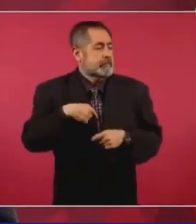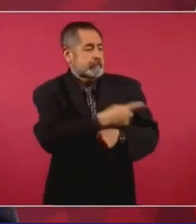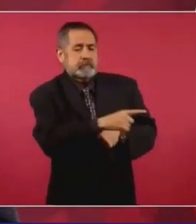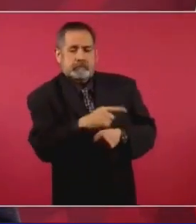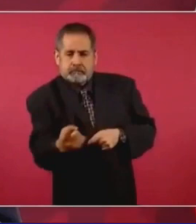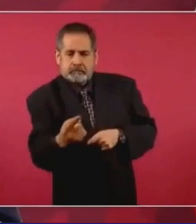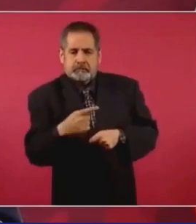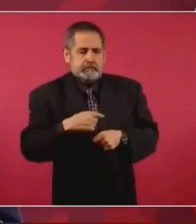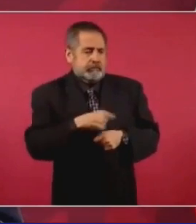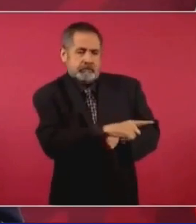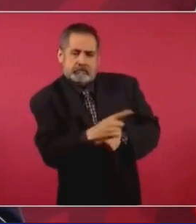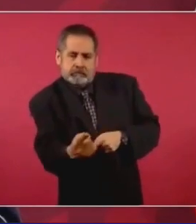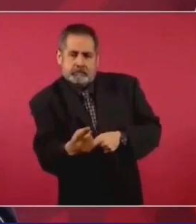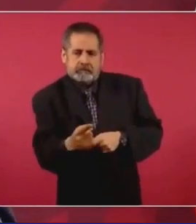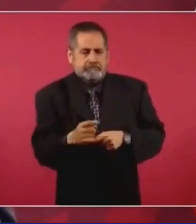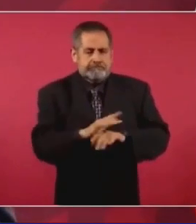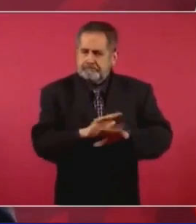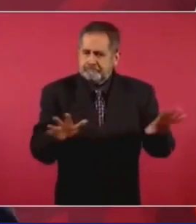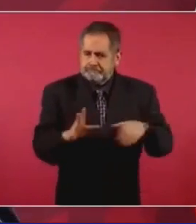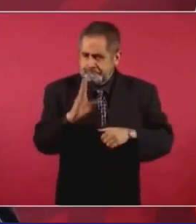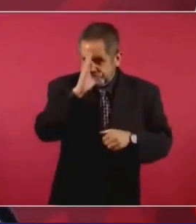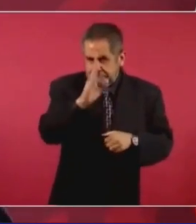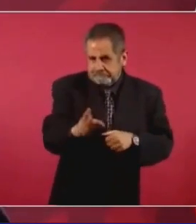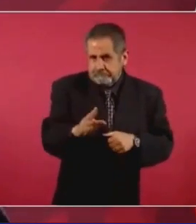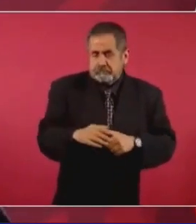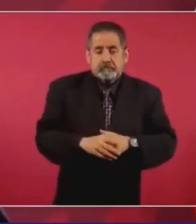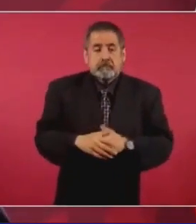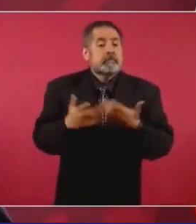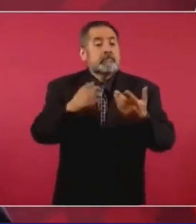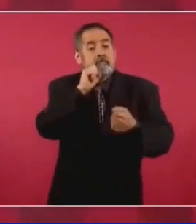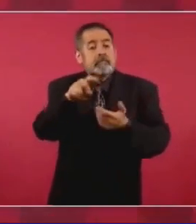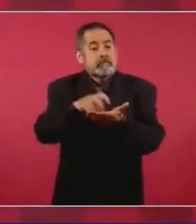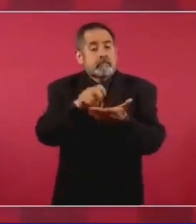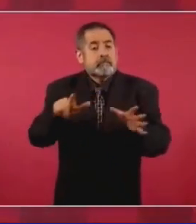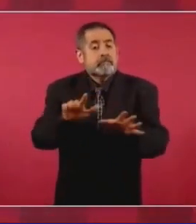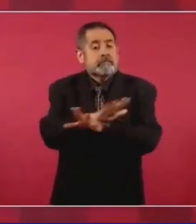Pero sí, bueno, la reforma laboral,